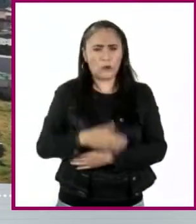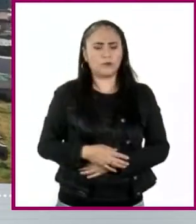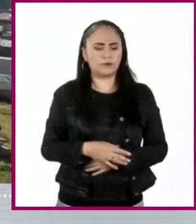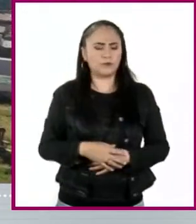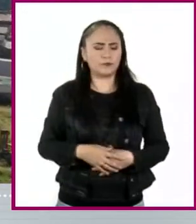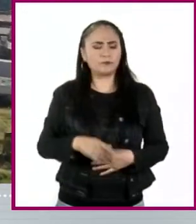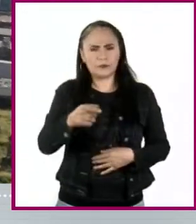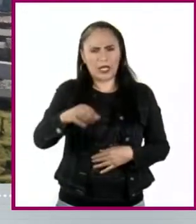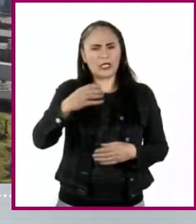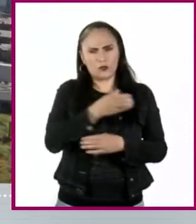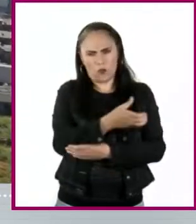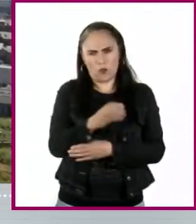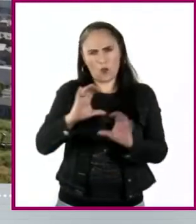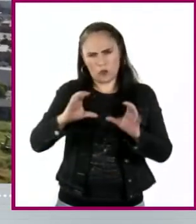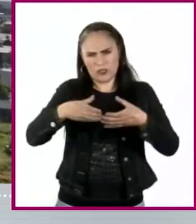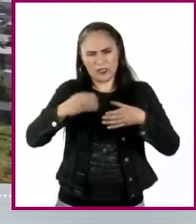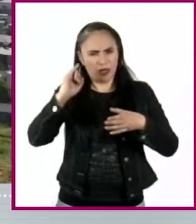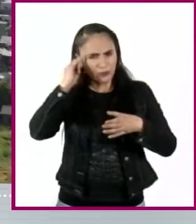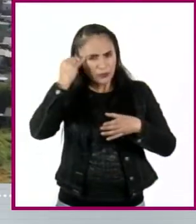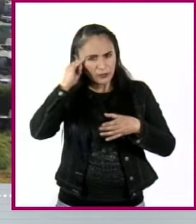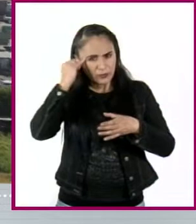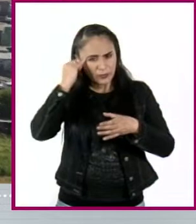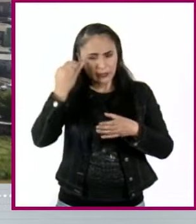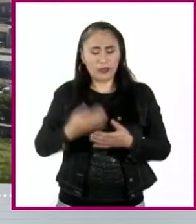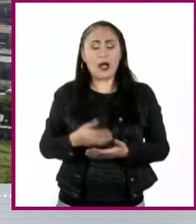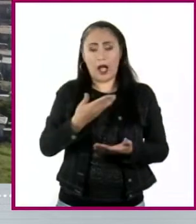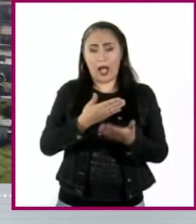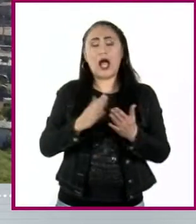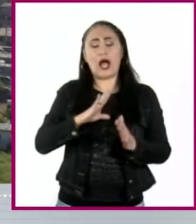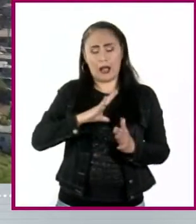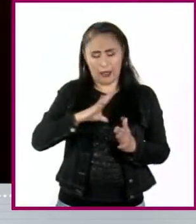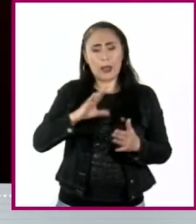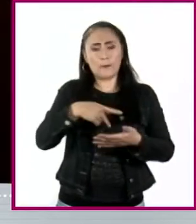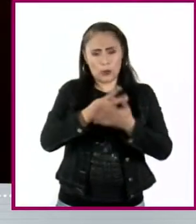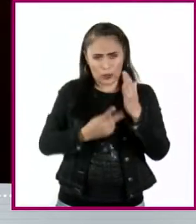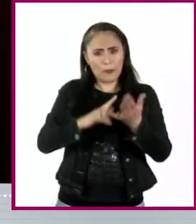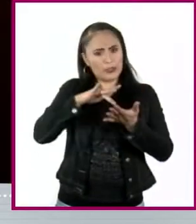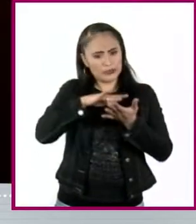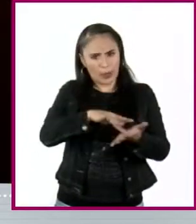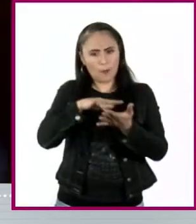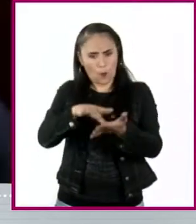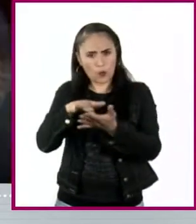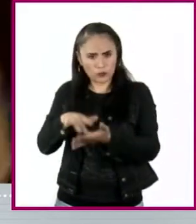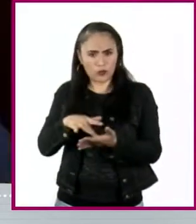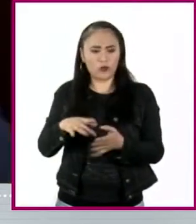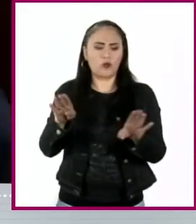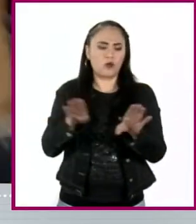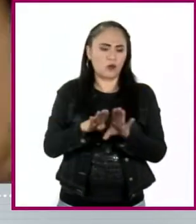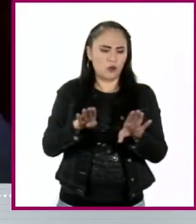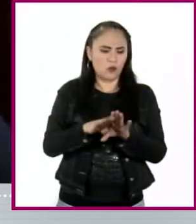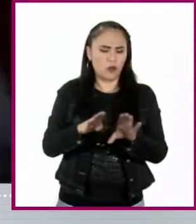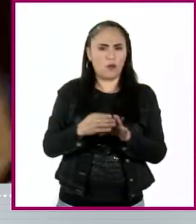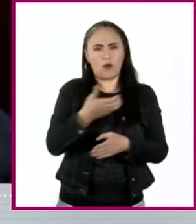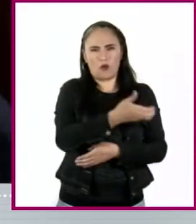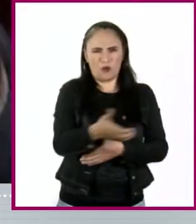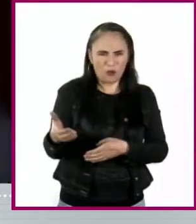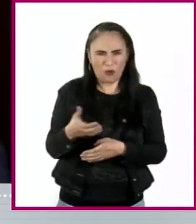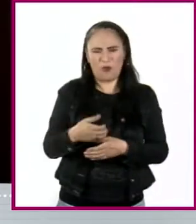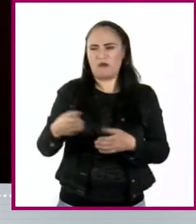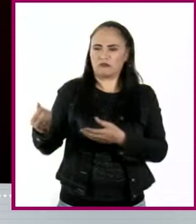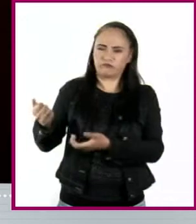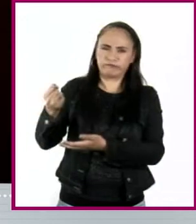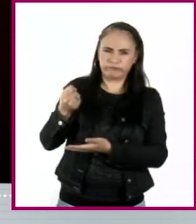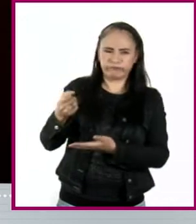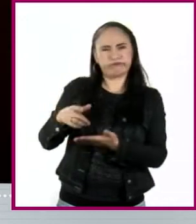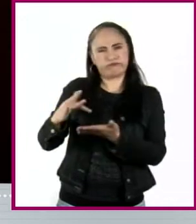comunidades indígenas, pues son comunidades que hoy tienen programas de apoyos a través de la reconversión de cultivos, en fin, creo que es una